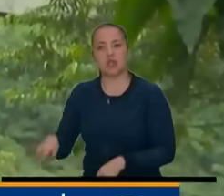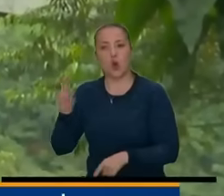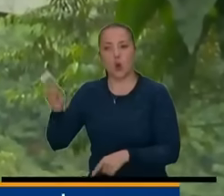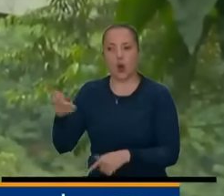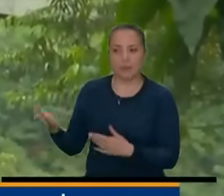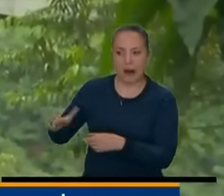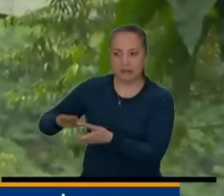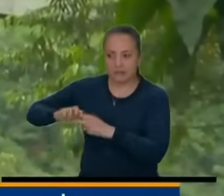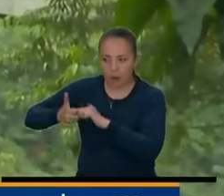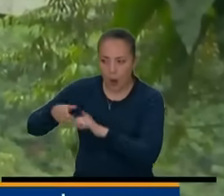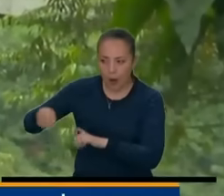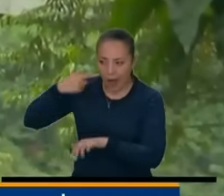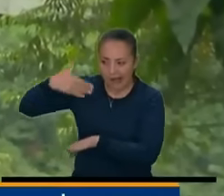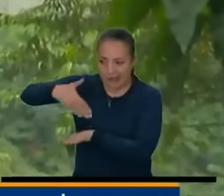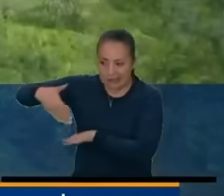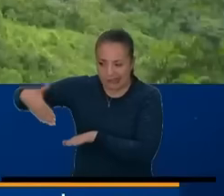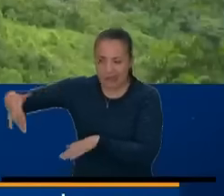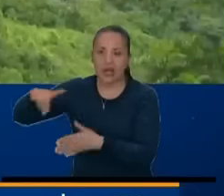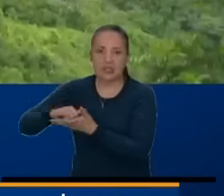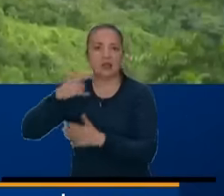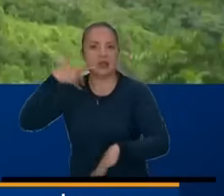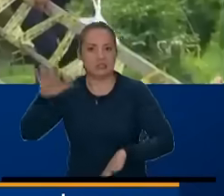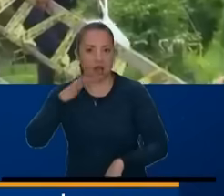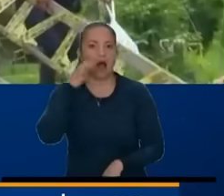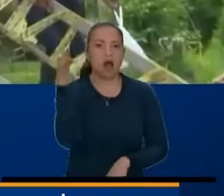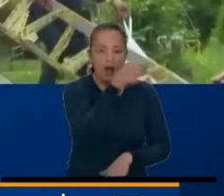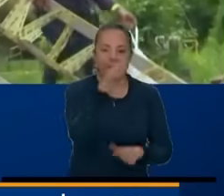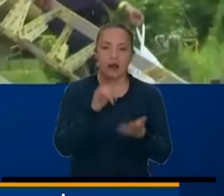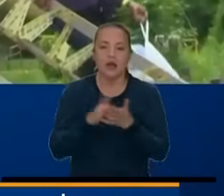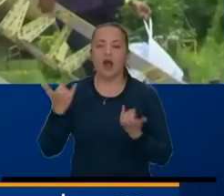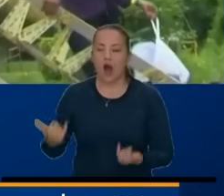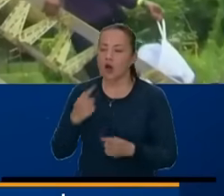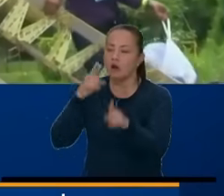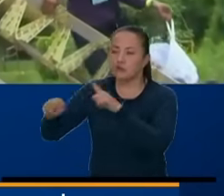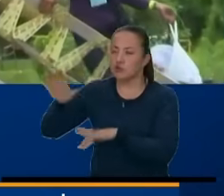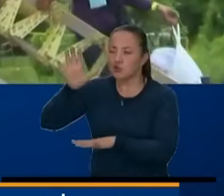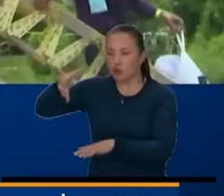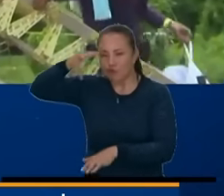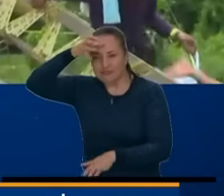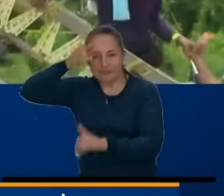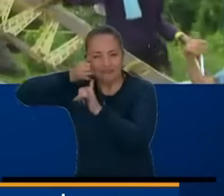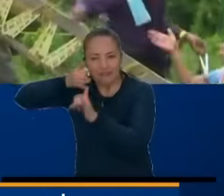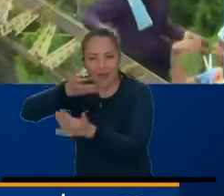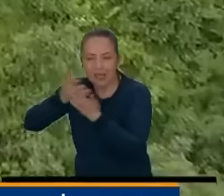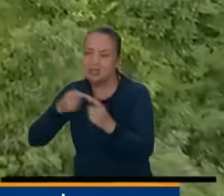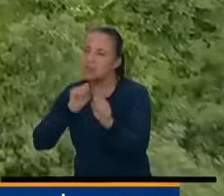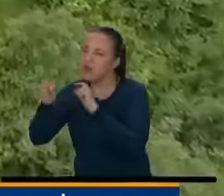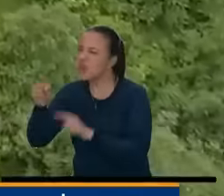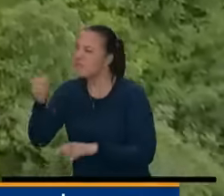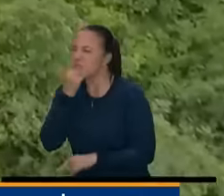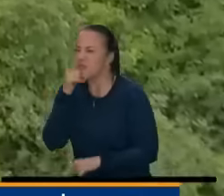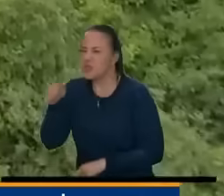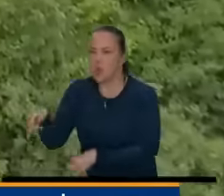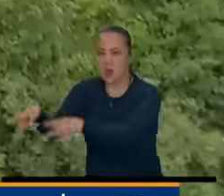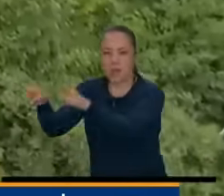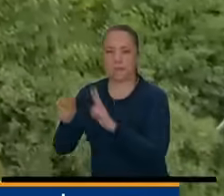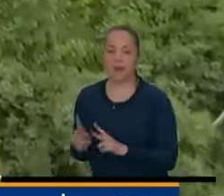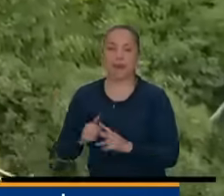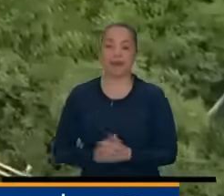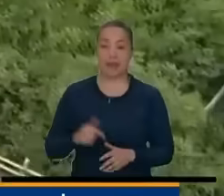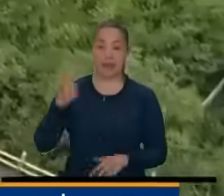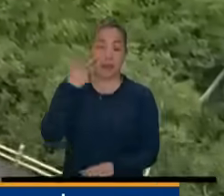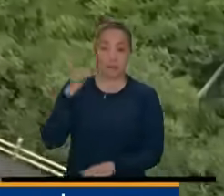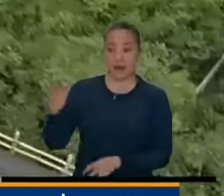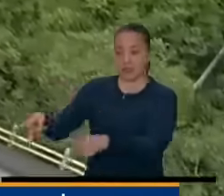Grillos. Hablamos con algunos expertos para que nos explicaran lo sucedido con este puente. A simple vista, el puente